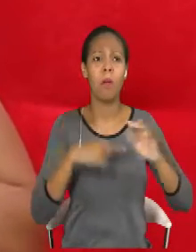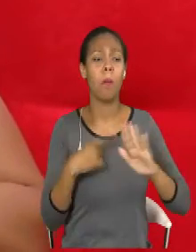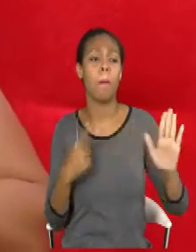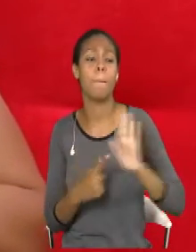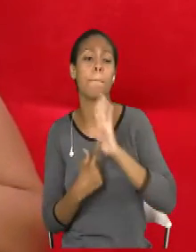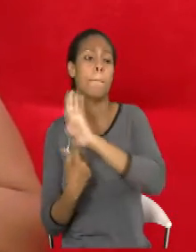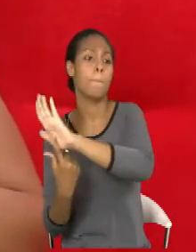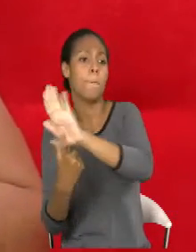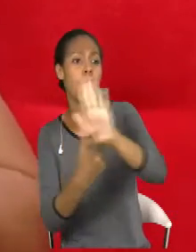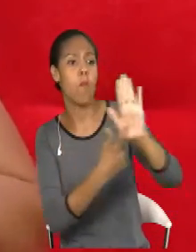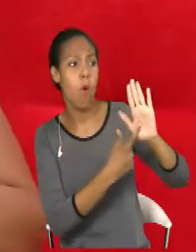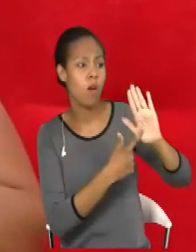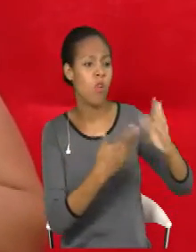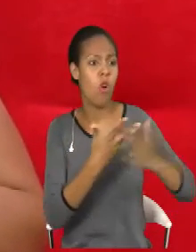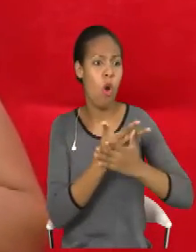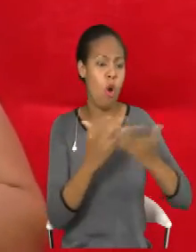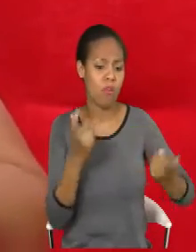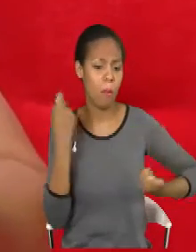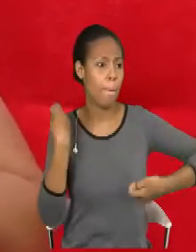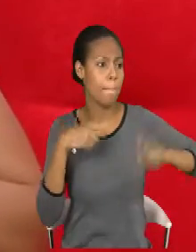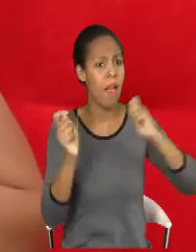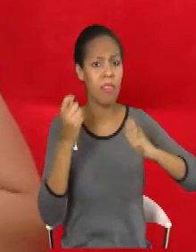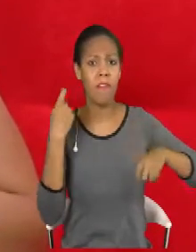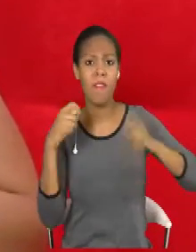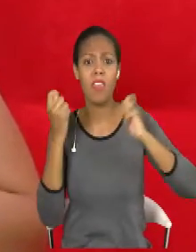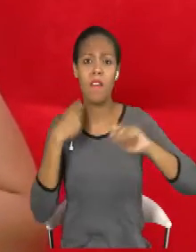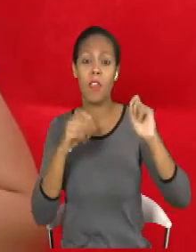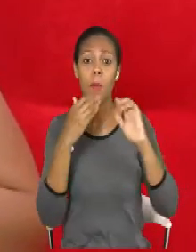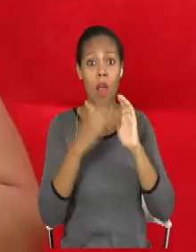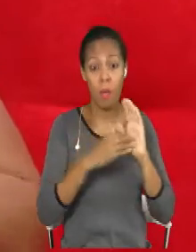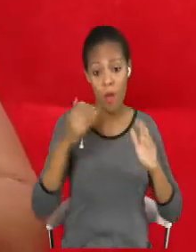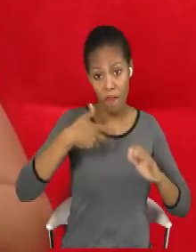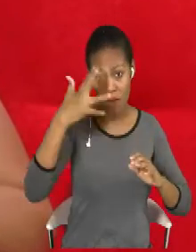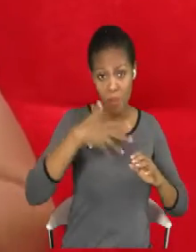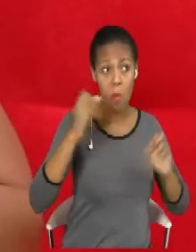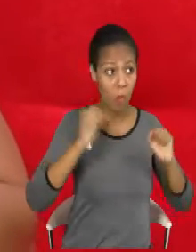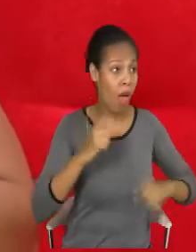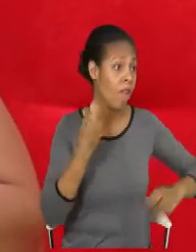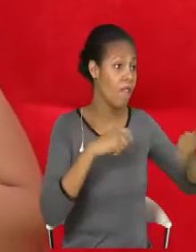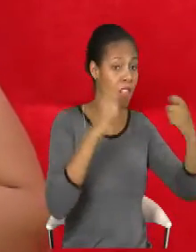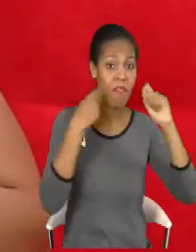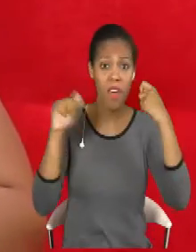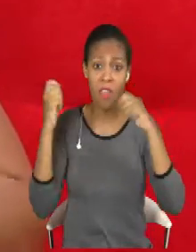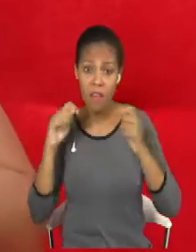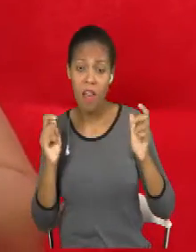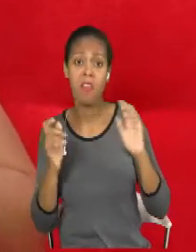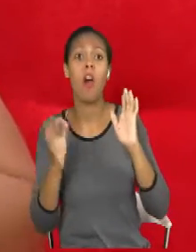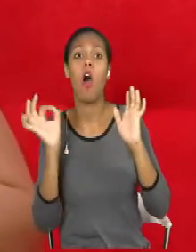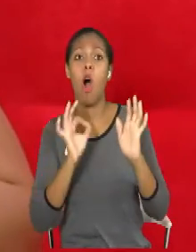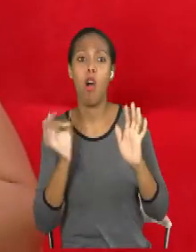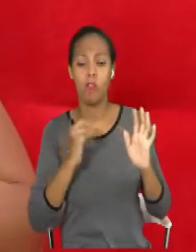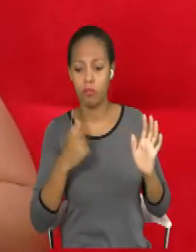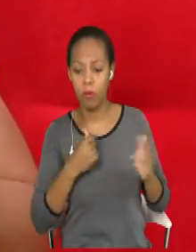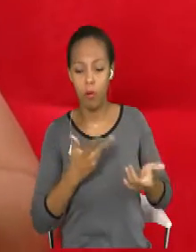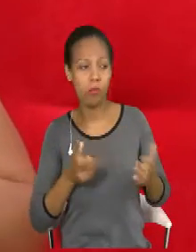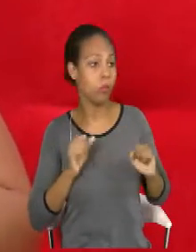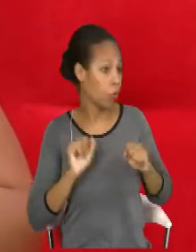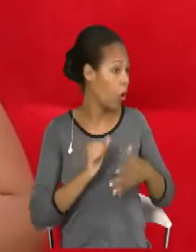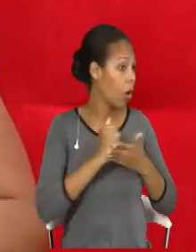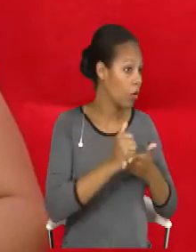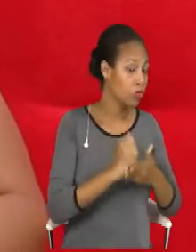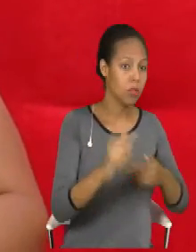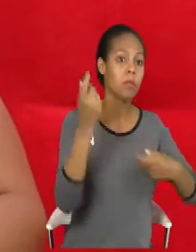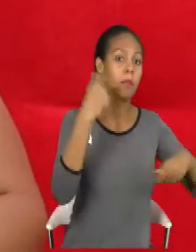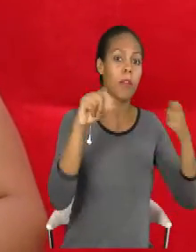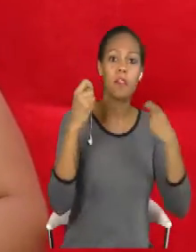para vender productos. Sí. Y no solo para vender un producto, para ofrecer un servicio. A eso súmese Instagram, súmese Twitter, súmese